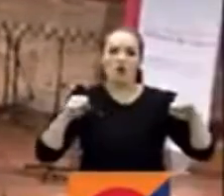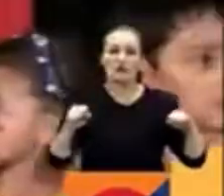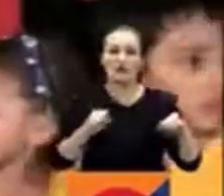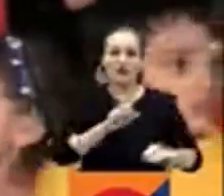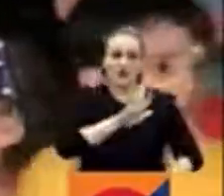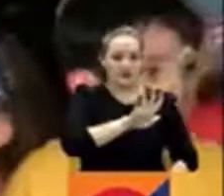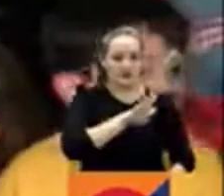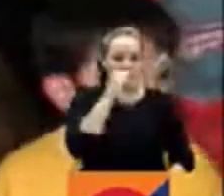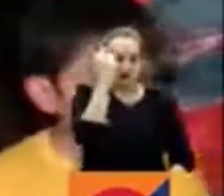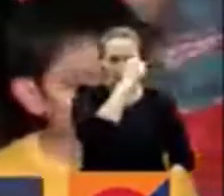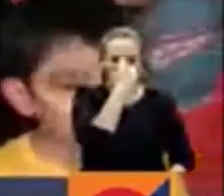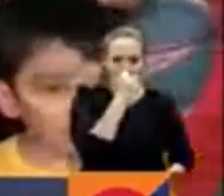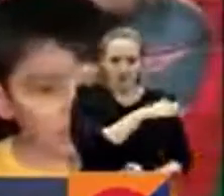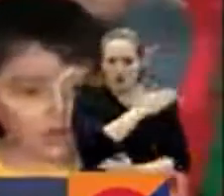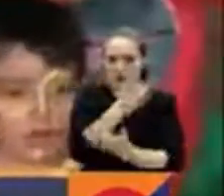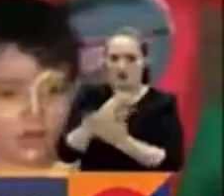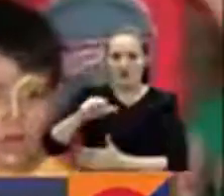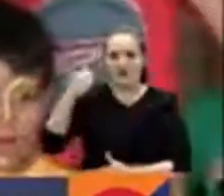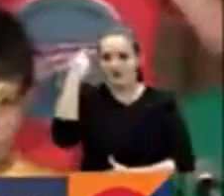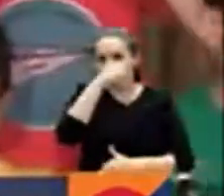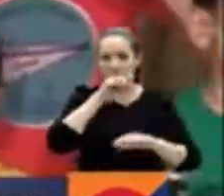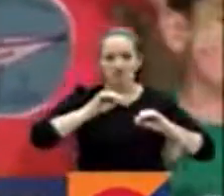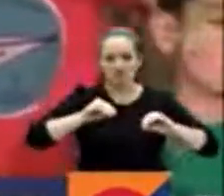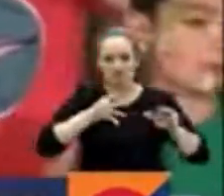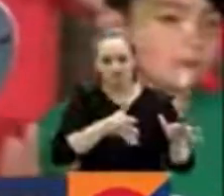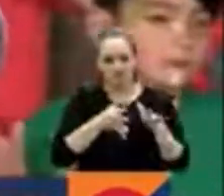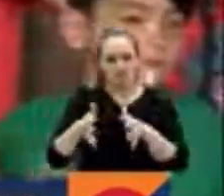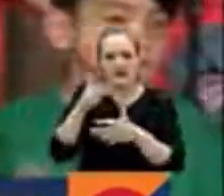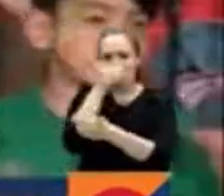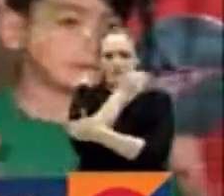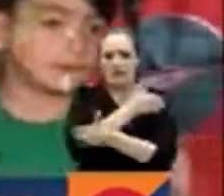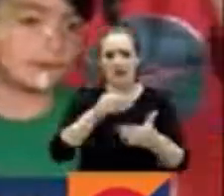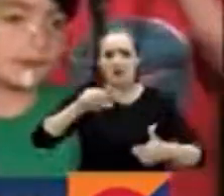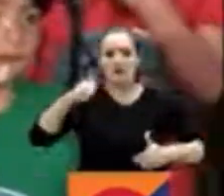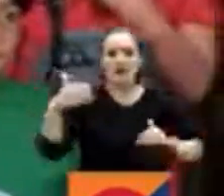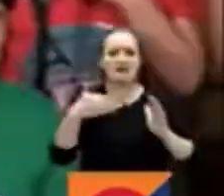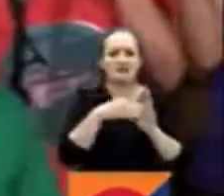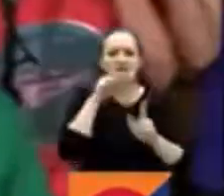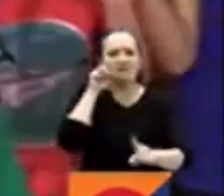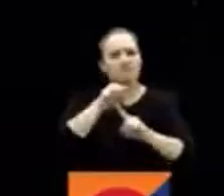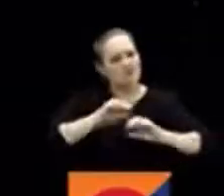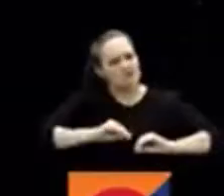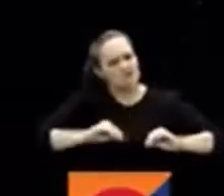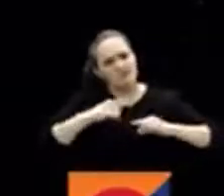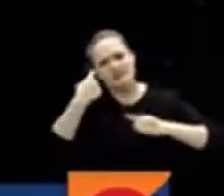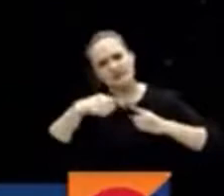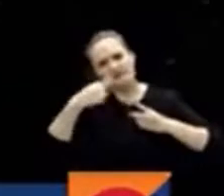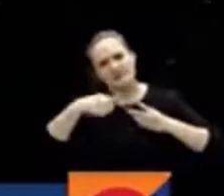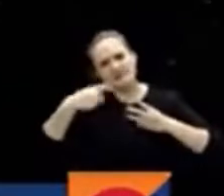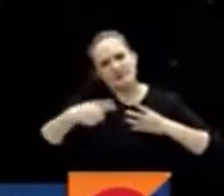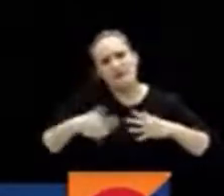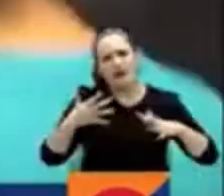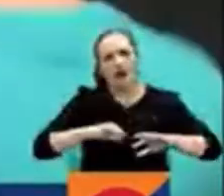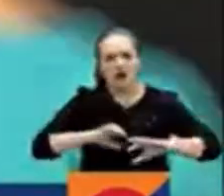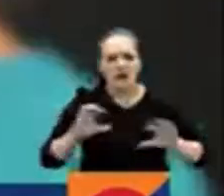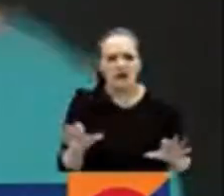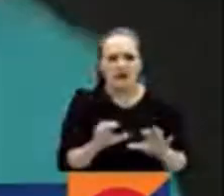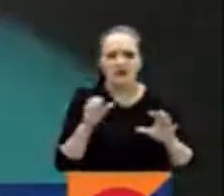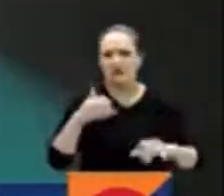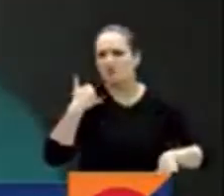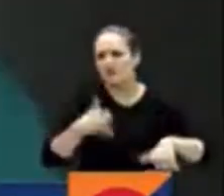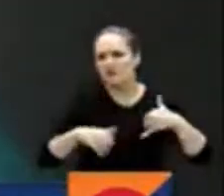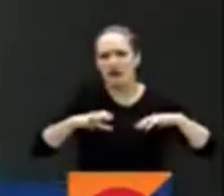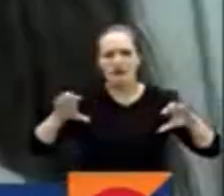5 al 10 de septiembre, capacitará a más de 10.000 niños y niñas en diferentes espacios de formación a través de actividades